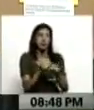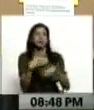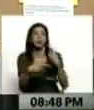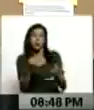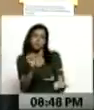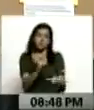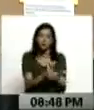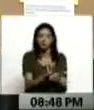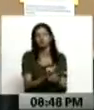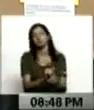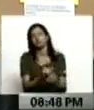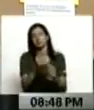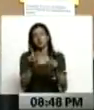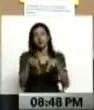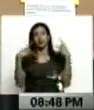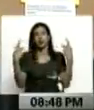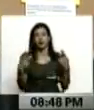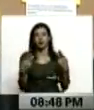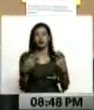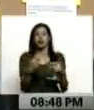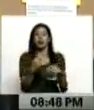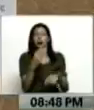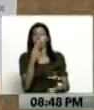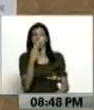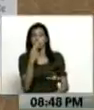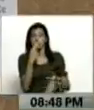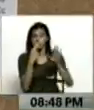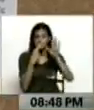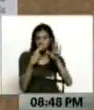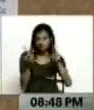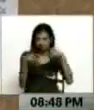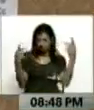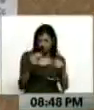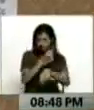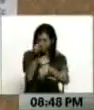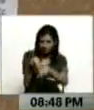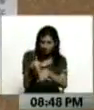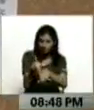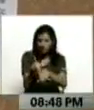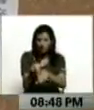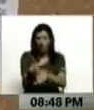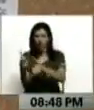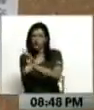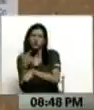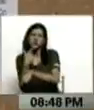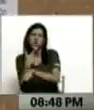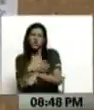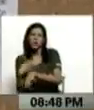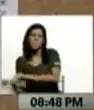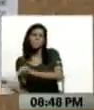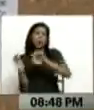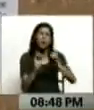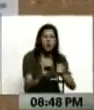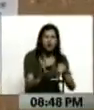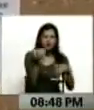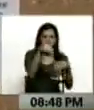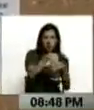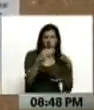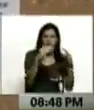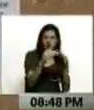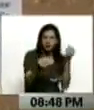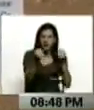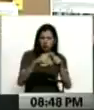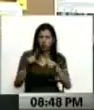popular el nazi oal el carabo florido régimen pretende sembrar explosivos y armas a